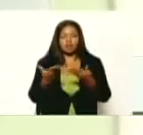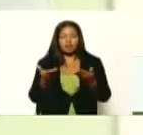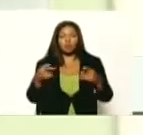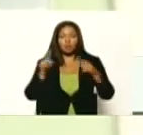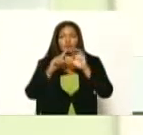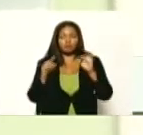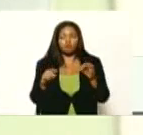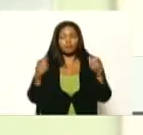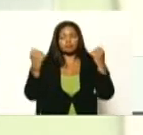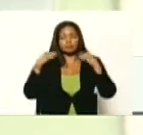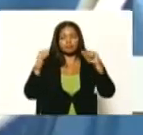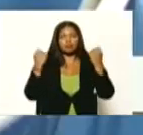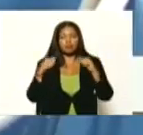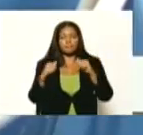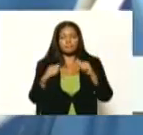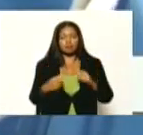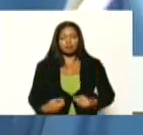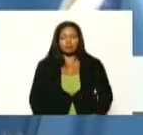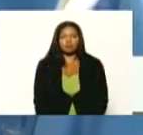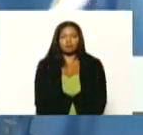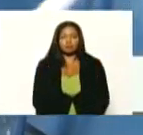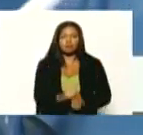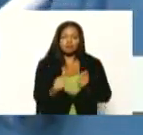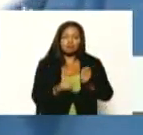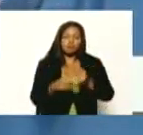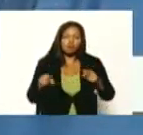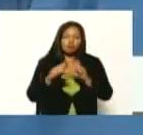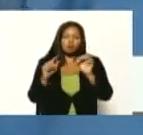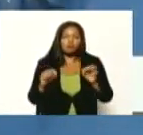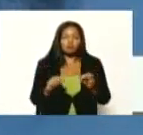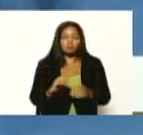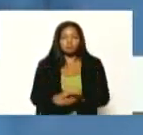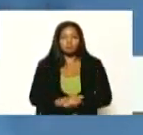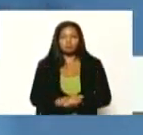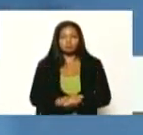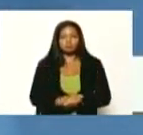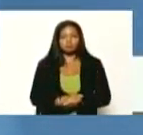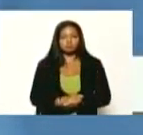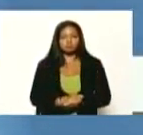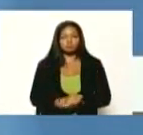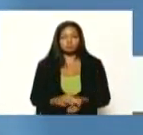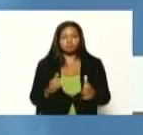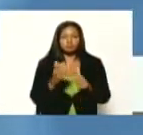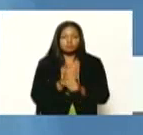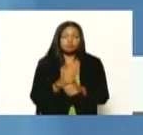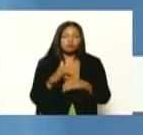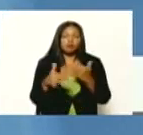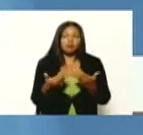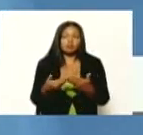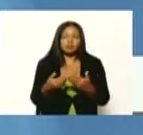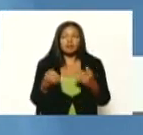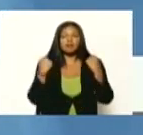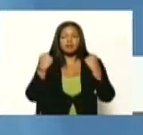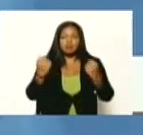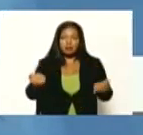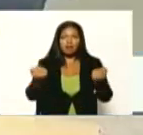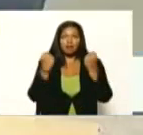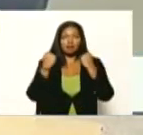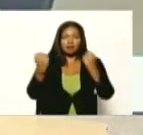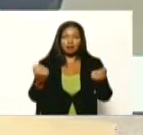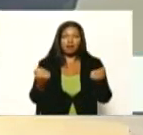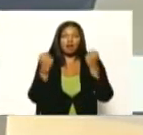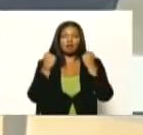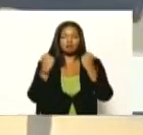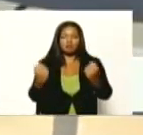las terapias de alternativas. Y nos encontramos ahorita en el área del gimnasio, donde nos